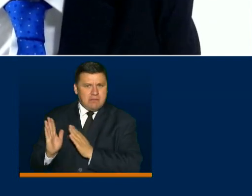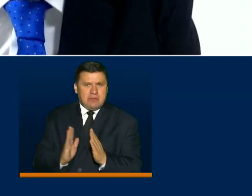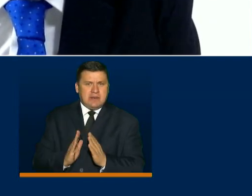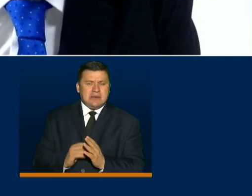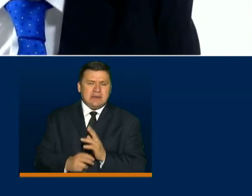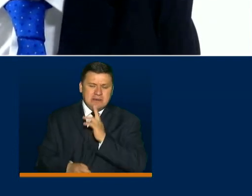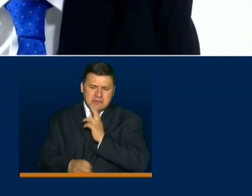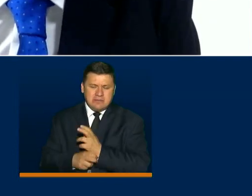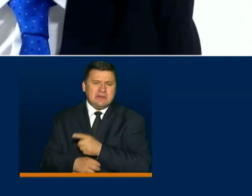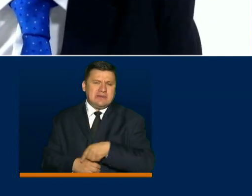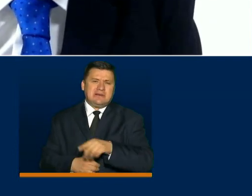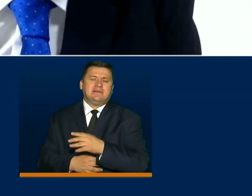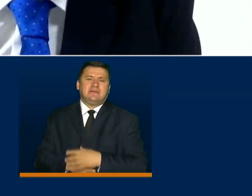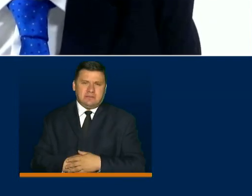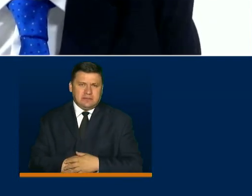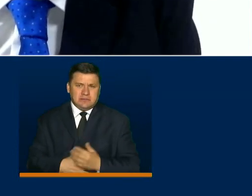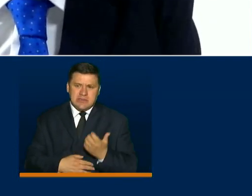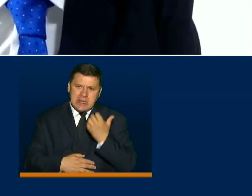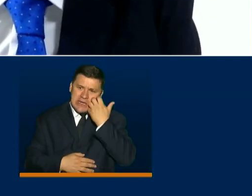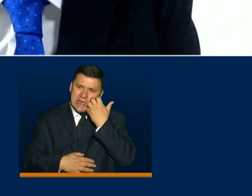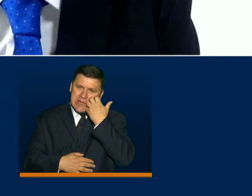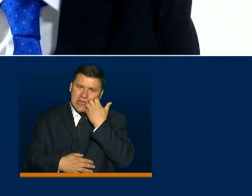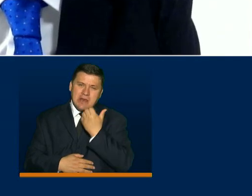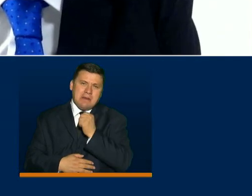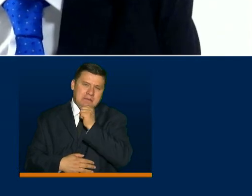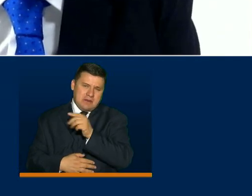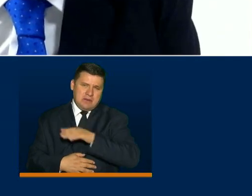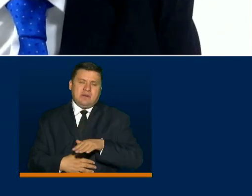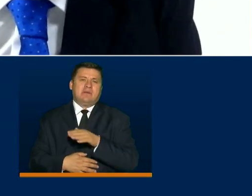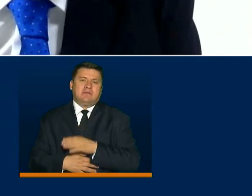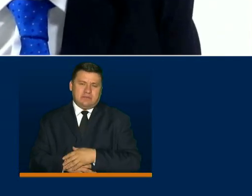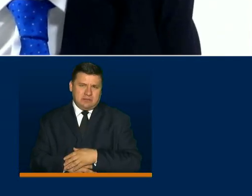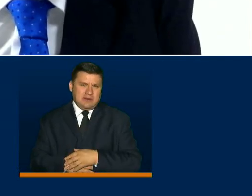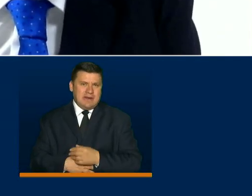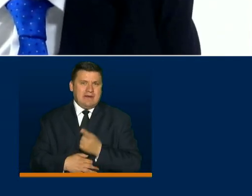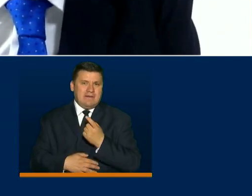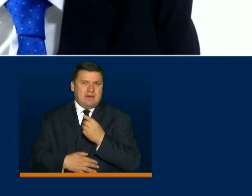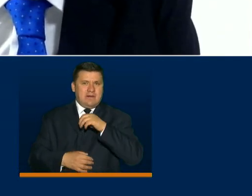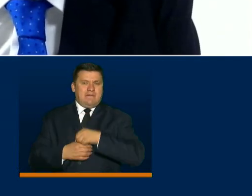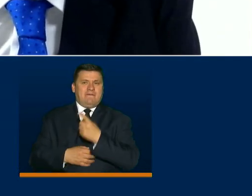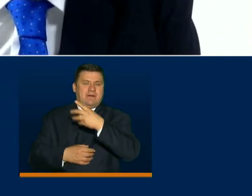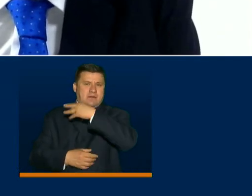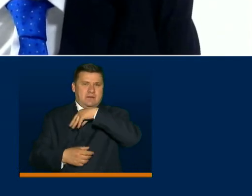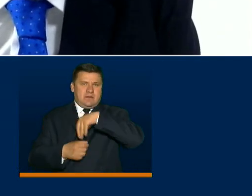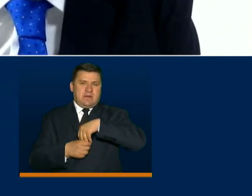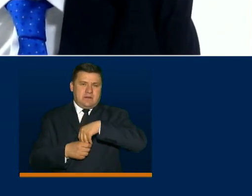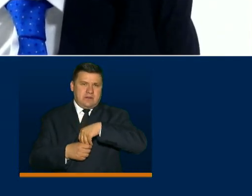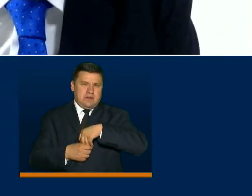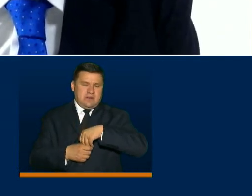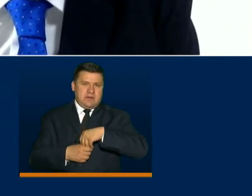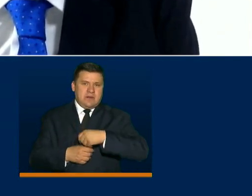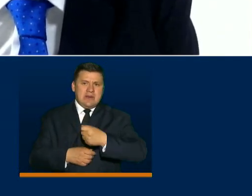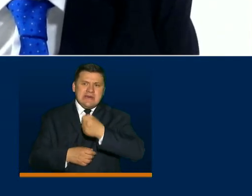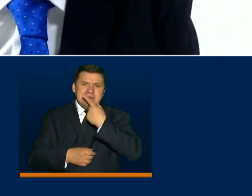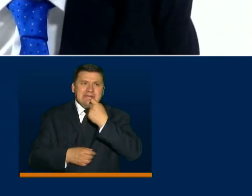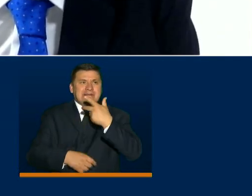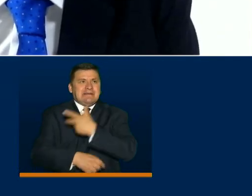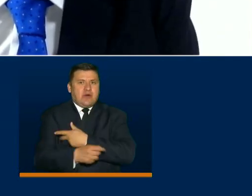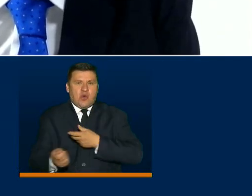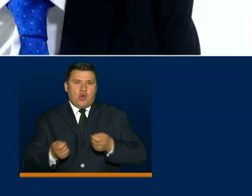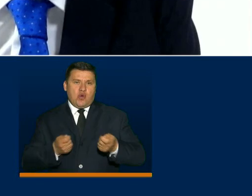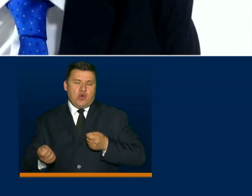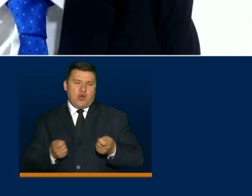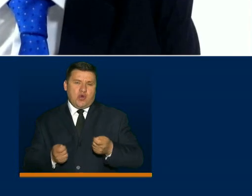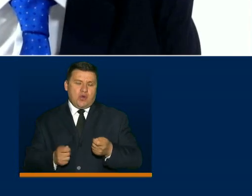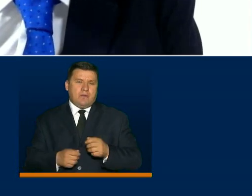esta complejidad de enfermedad que tenemos y una falta o ausencia de un antídoto para controlar